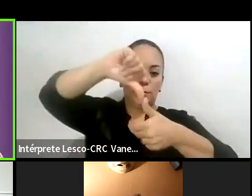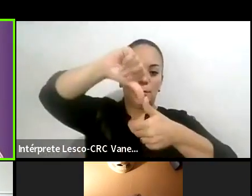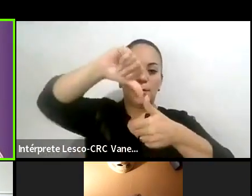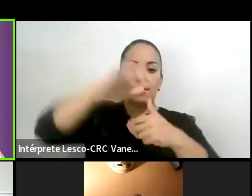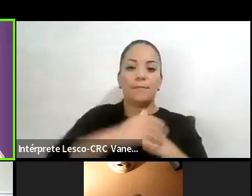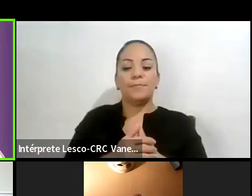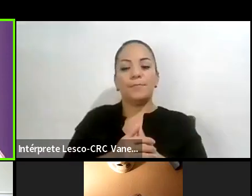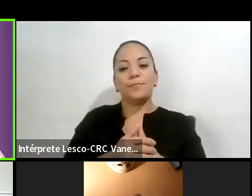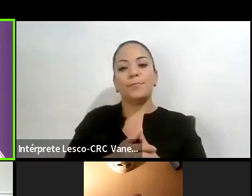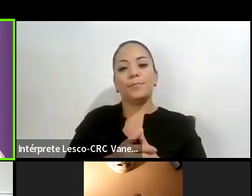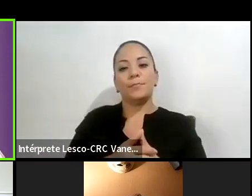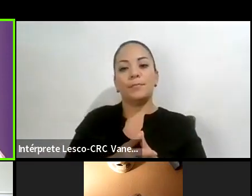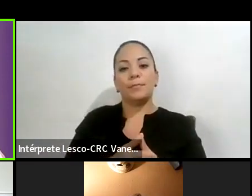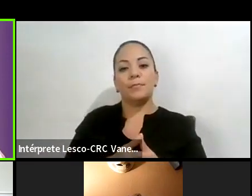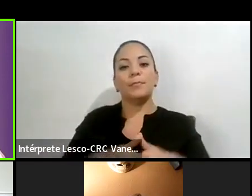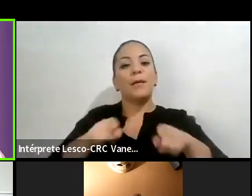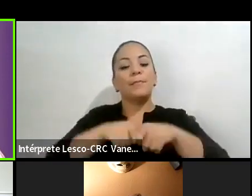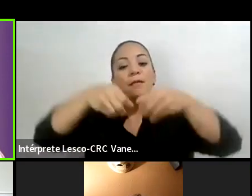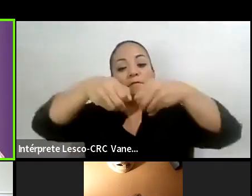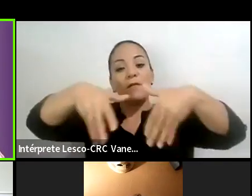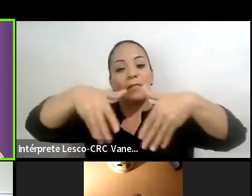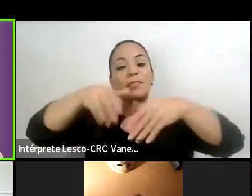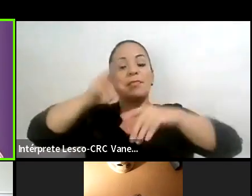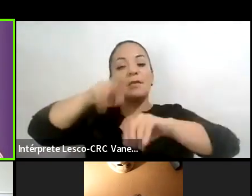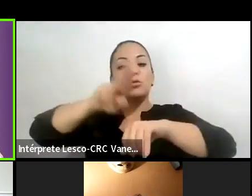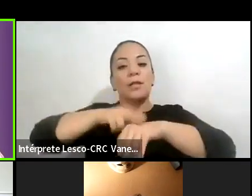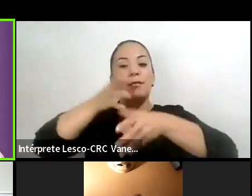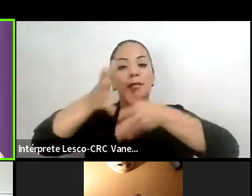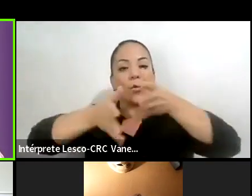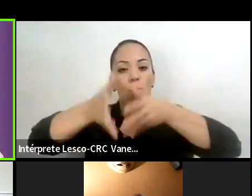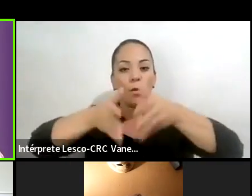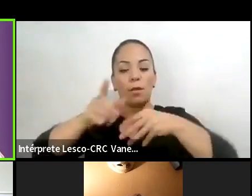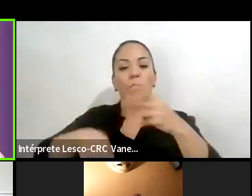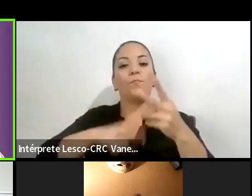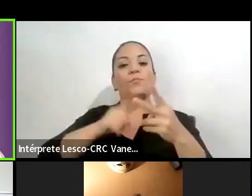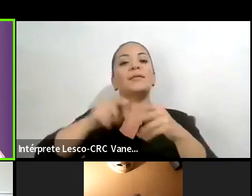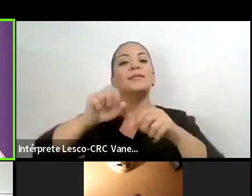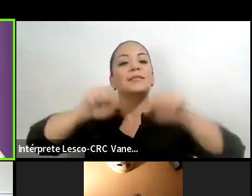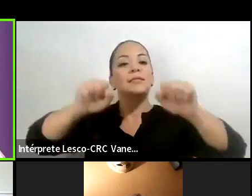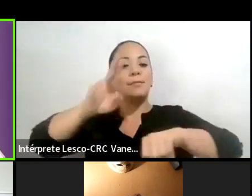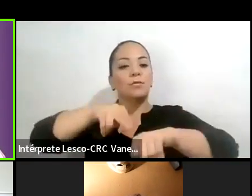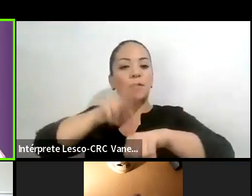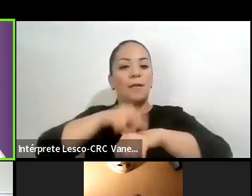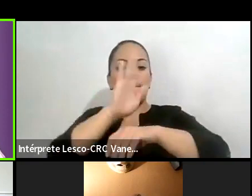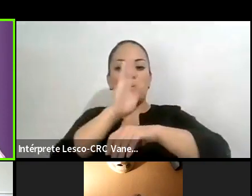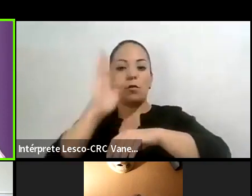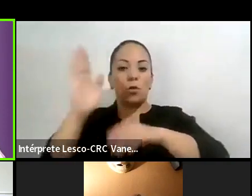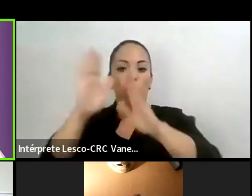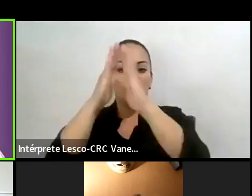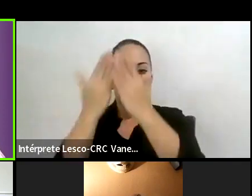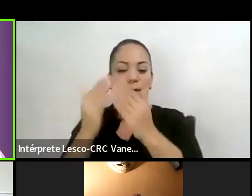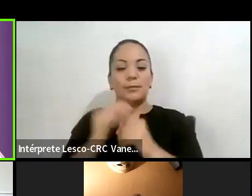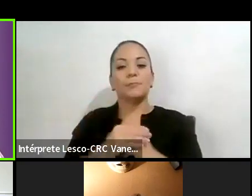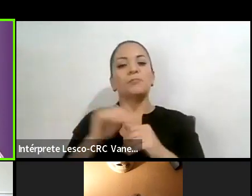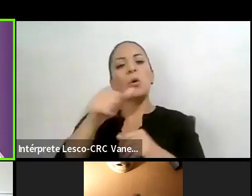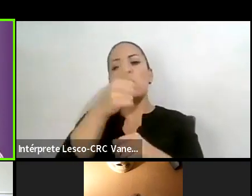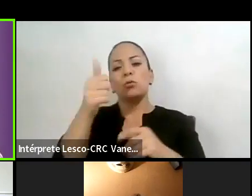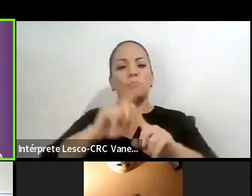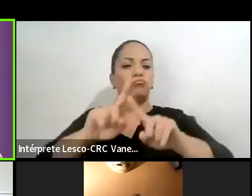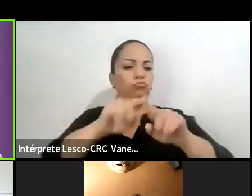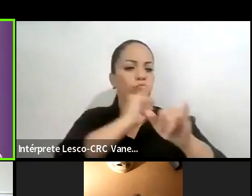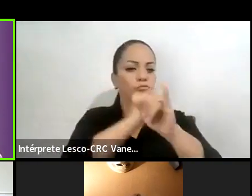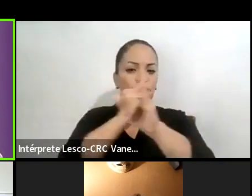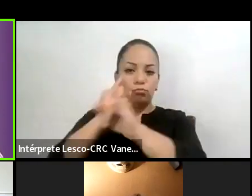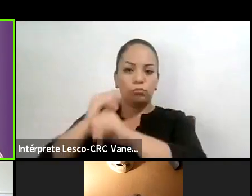a la Red Nacional de Cuidados, al Sistema Nacional de Bibliotecas y a otras instituciones